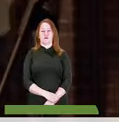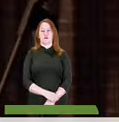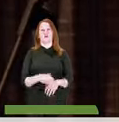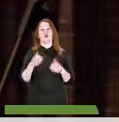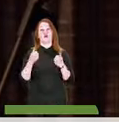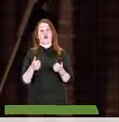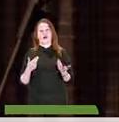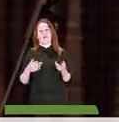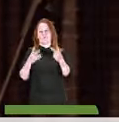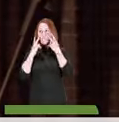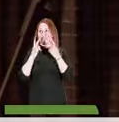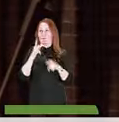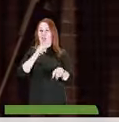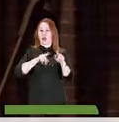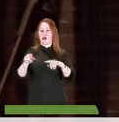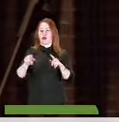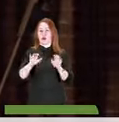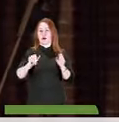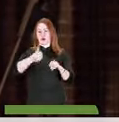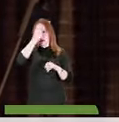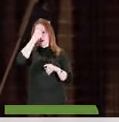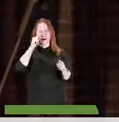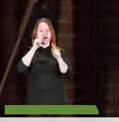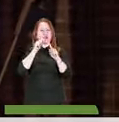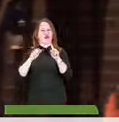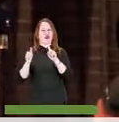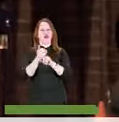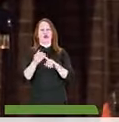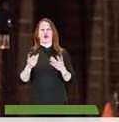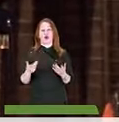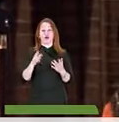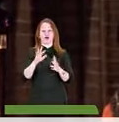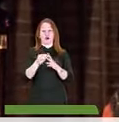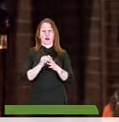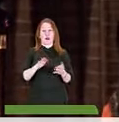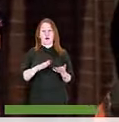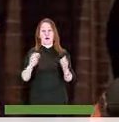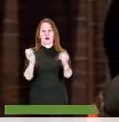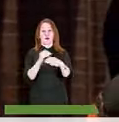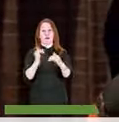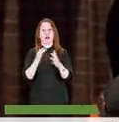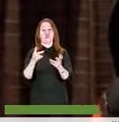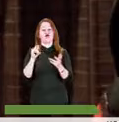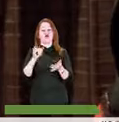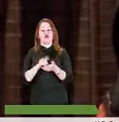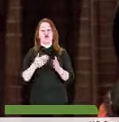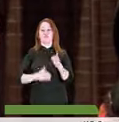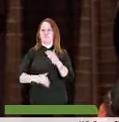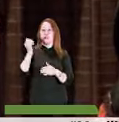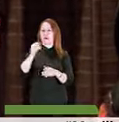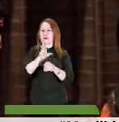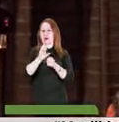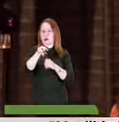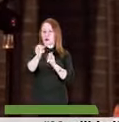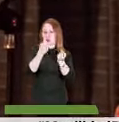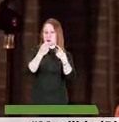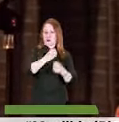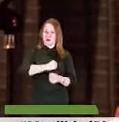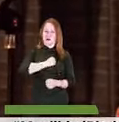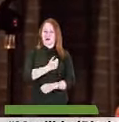Bueno, pues veíamos algunos de los principales logros de la unidad de mantenimiento vial. Vamos a empezar entonces con las preguntas ciudadanas, por favor.